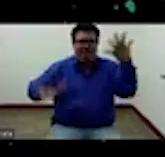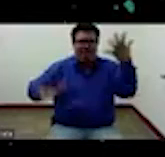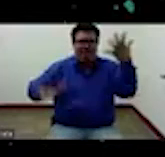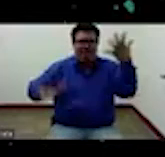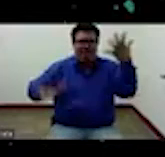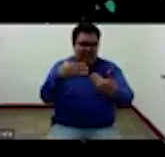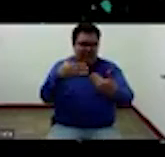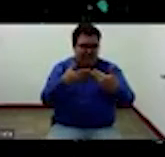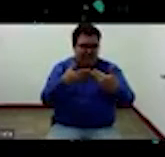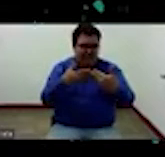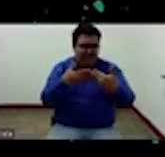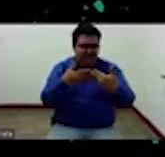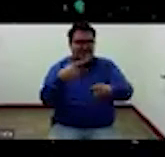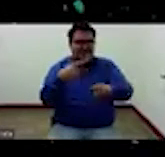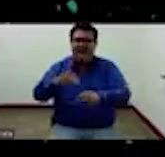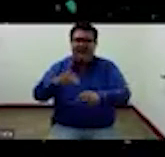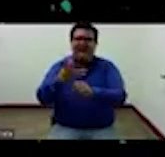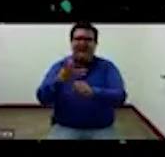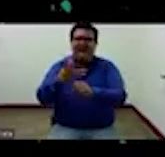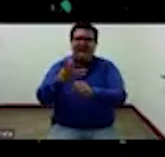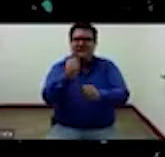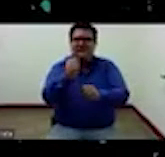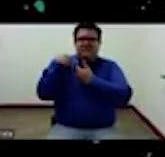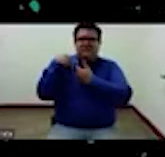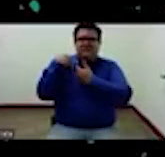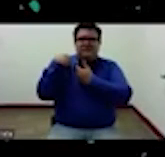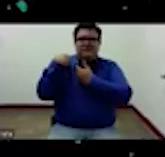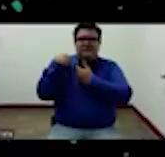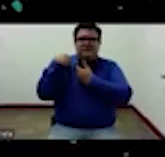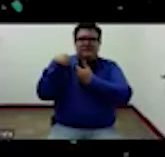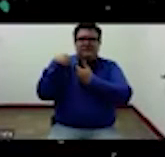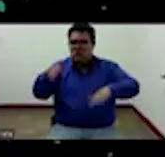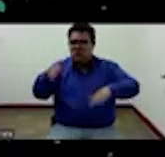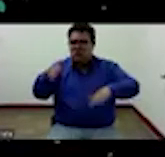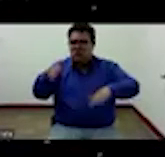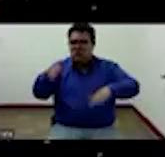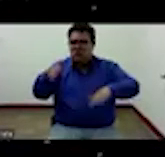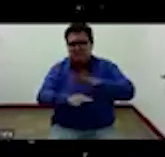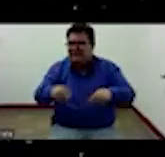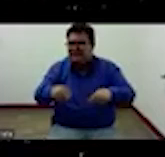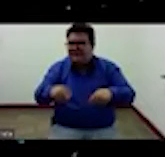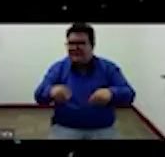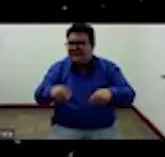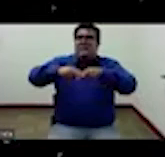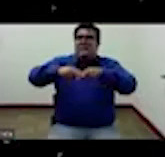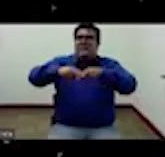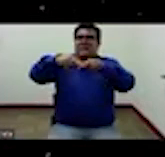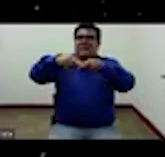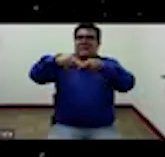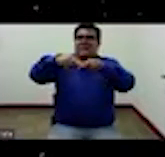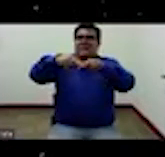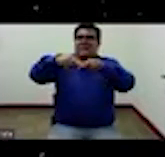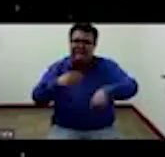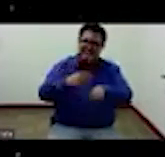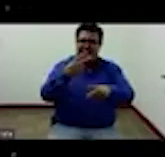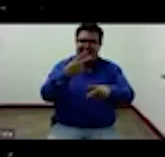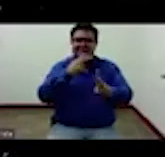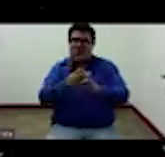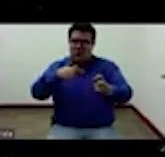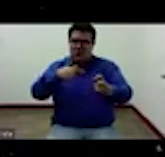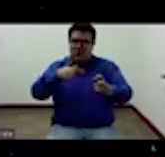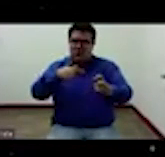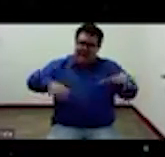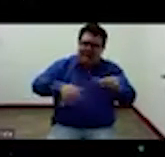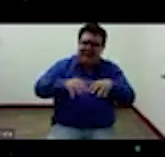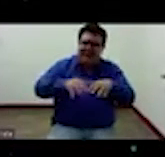Y bueno, hasta aquí creo que llegué, porque tenía mucho más que decir, pero digamos, mi trabajo ha deambulado un poquito